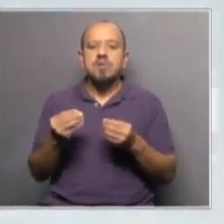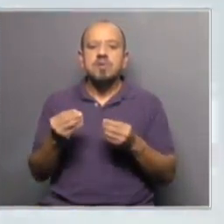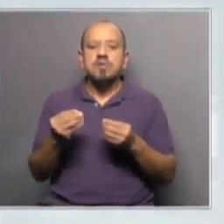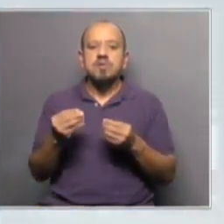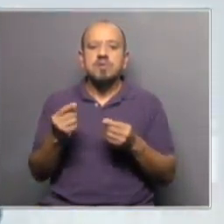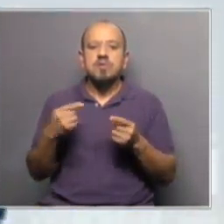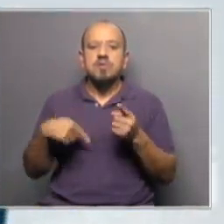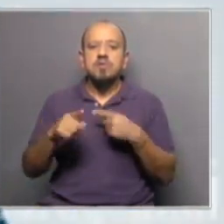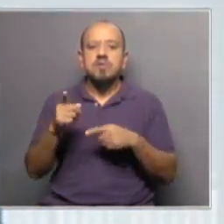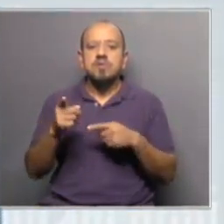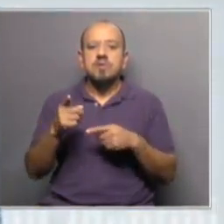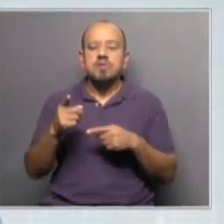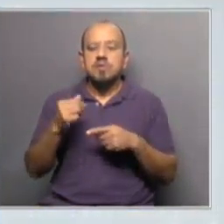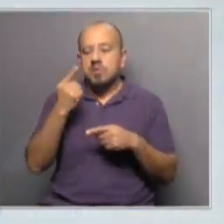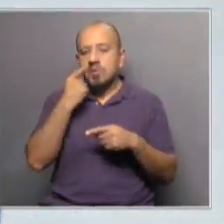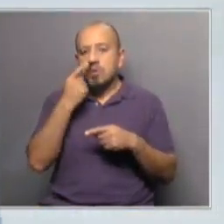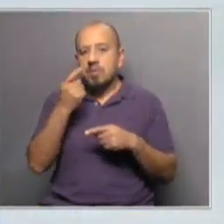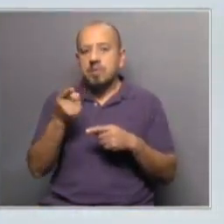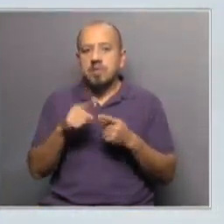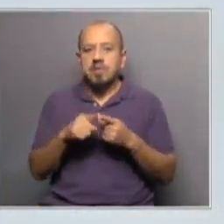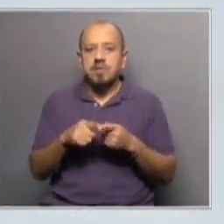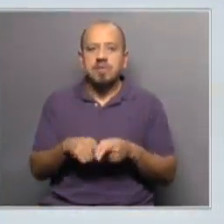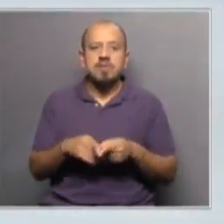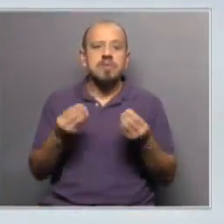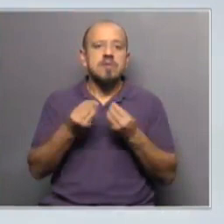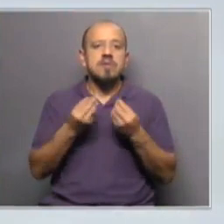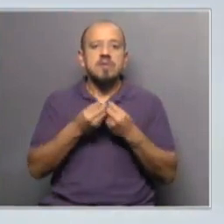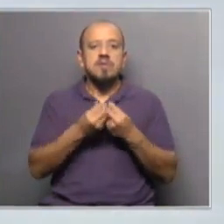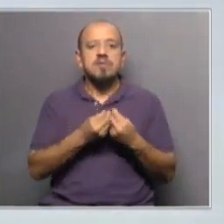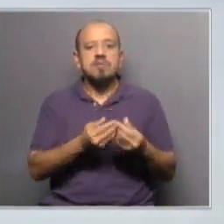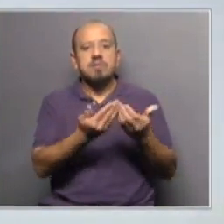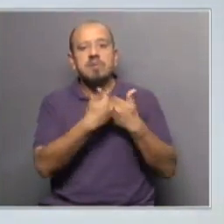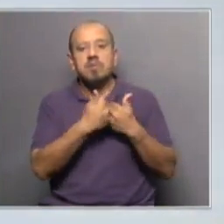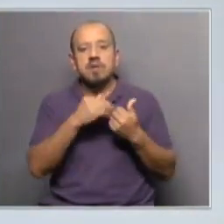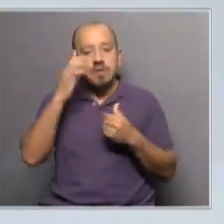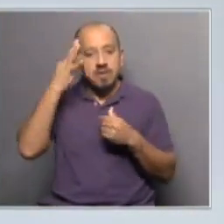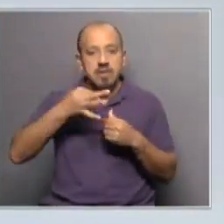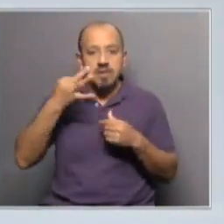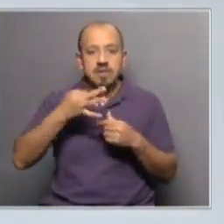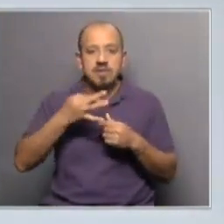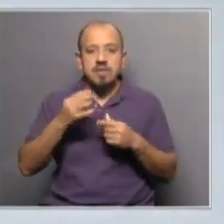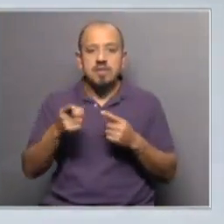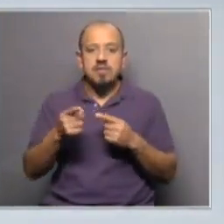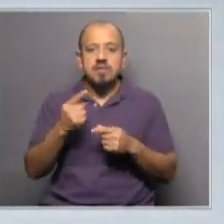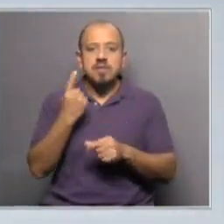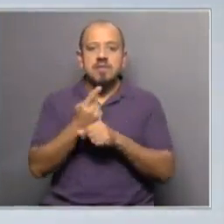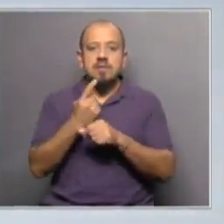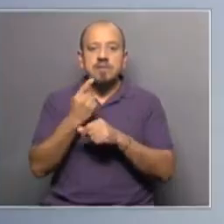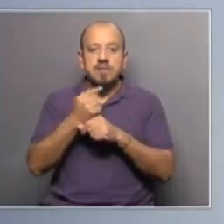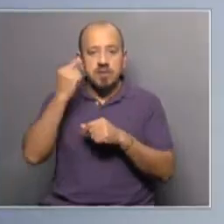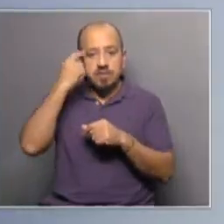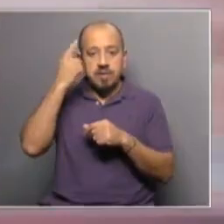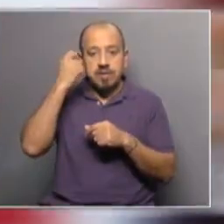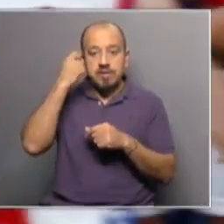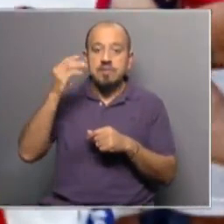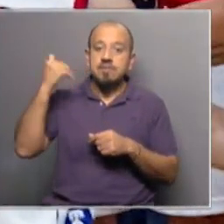tan, tan masculino? Y bueno, mucha gente me lo pregunta. En realidad, también es mi primera experiencia en mayores, o